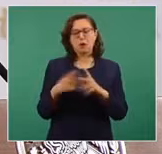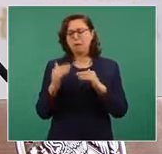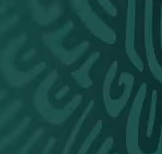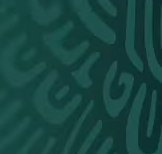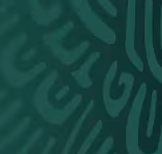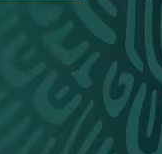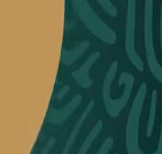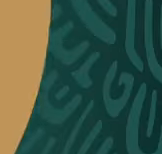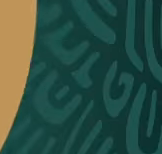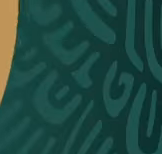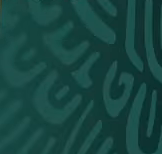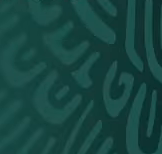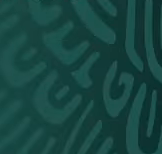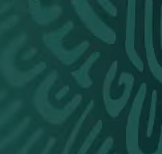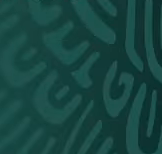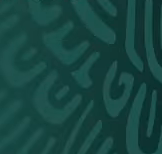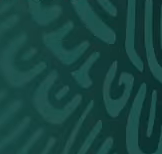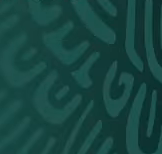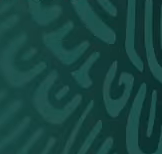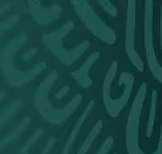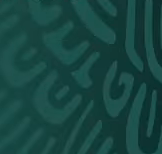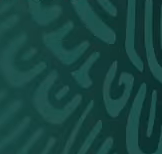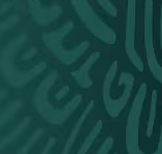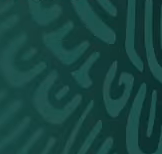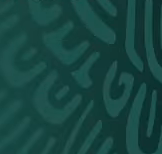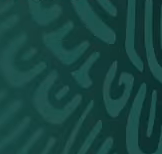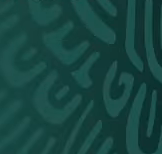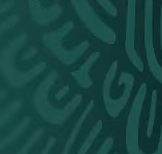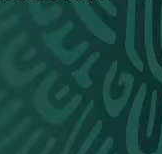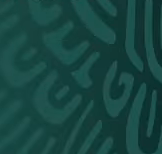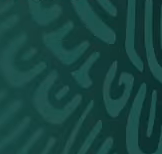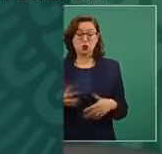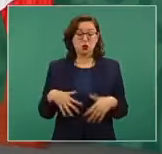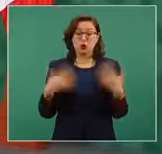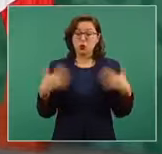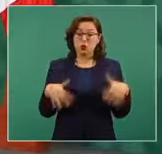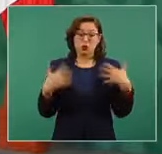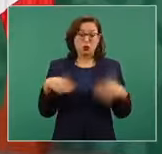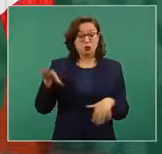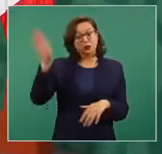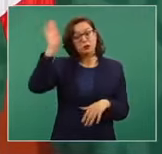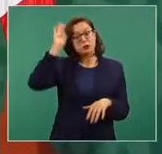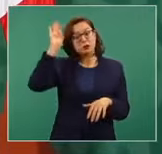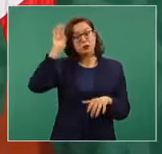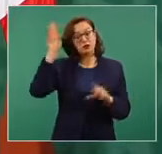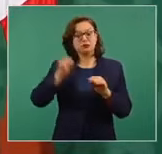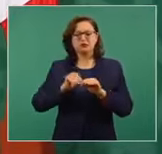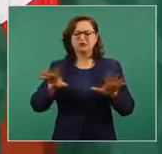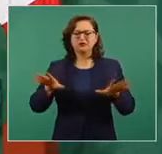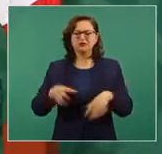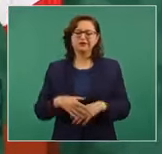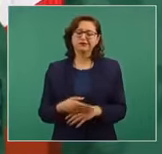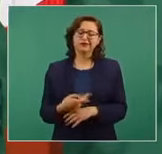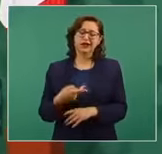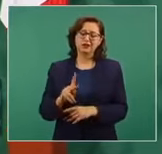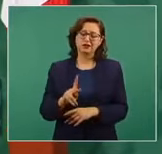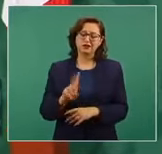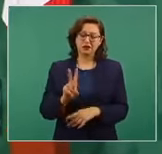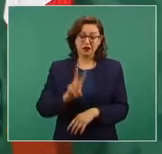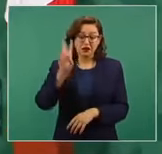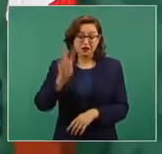manera amarillista para perjudicar su gobierno. La verdad es que se ha informado bastante